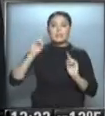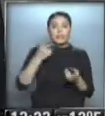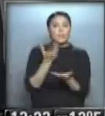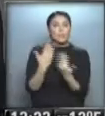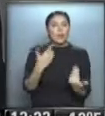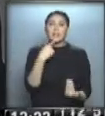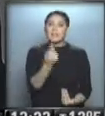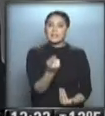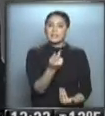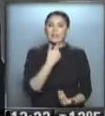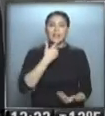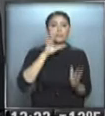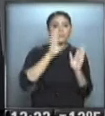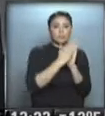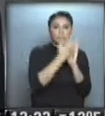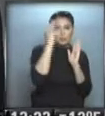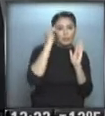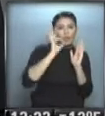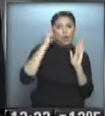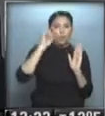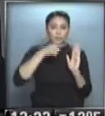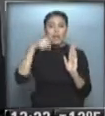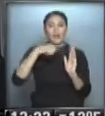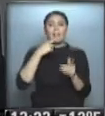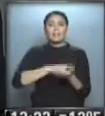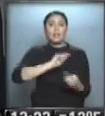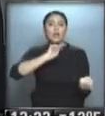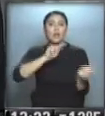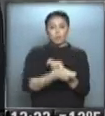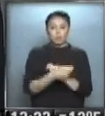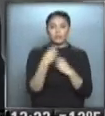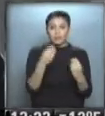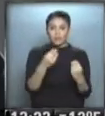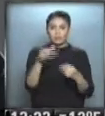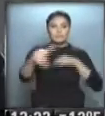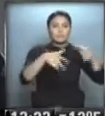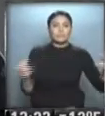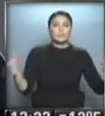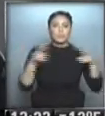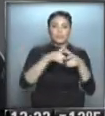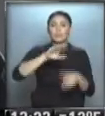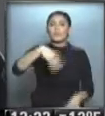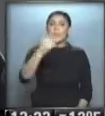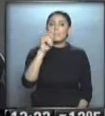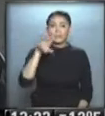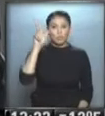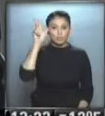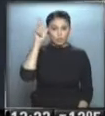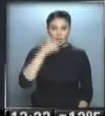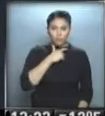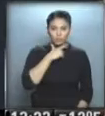la posibilidad de esta decisión. Ahora ha decidido otra cosa y es convocar a una audiencia pública a las partes. Será el próximo 28 de